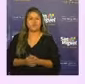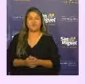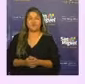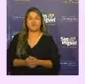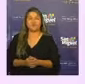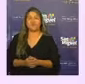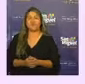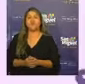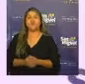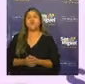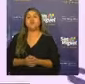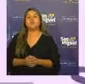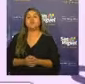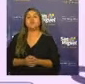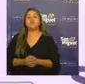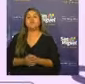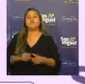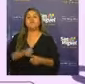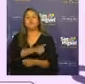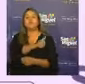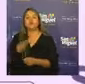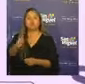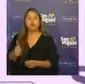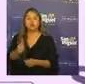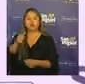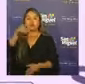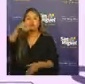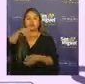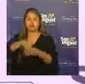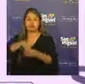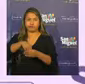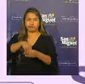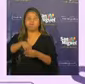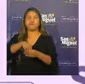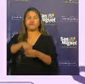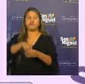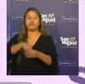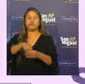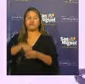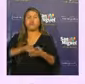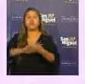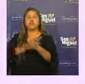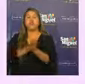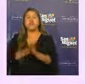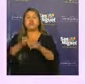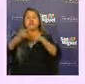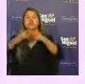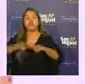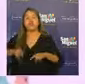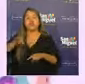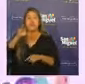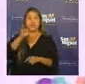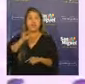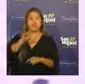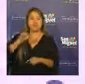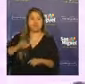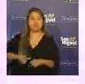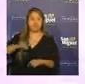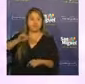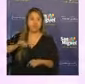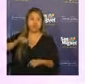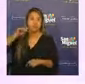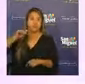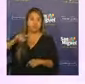de todas y todos, y desde ahí todas las edades, todas las épocas etarias son